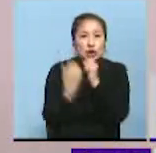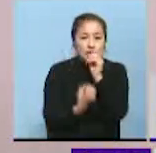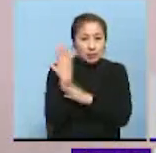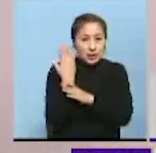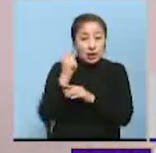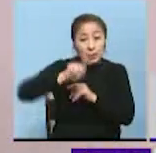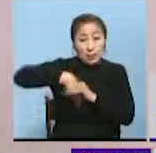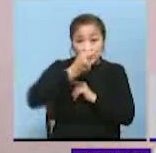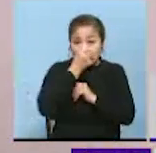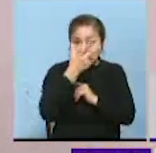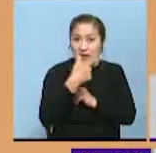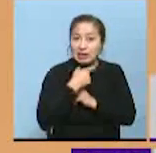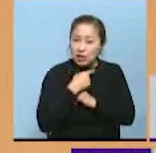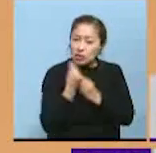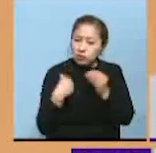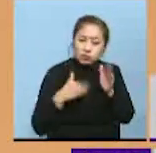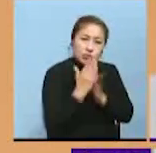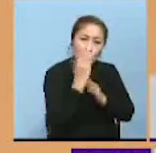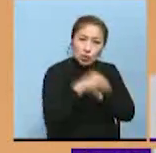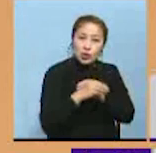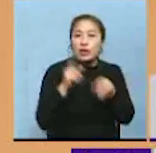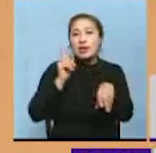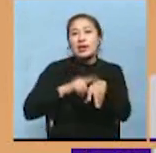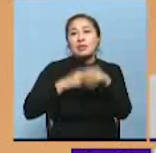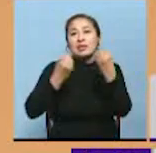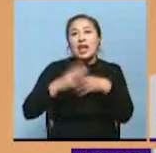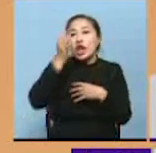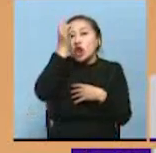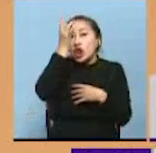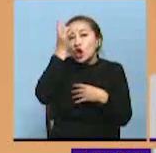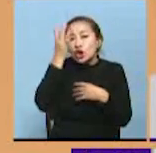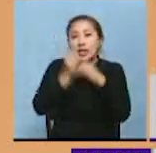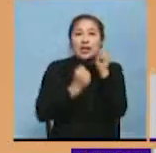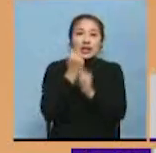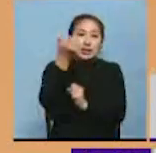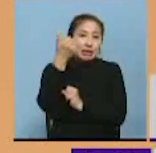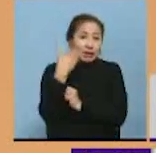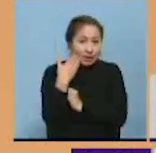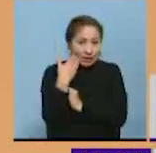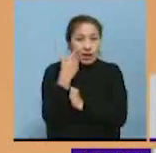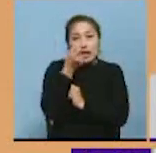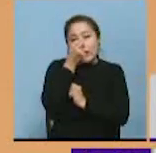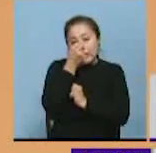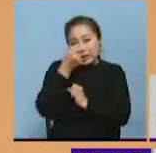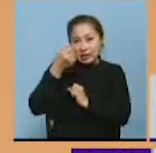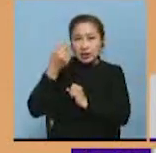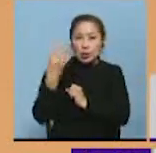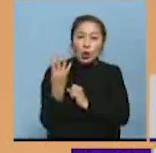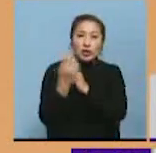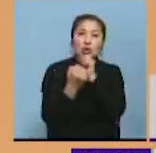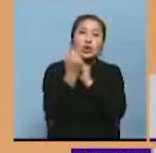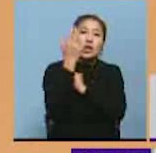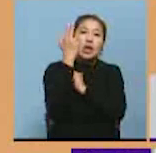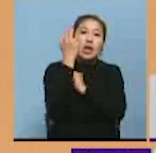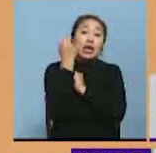mañana 23 de agosto? Mañana 23 desde las 12 hasta las 18 horas. El 24 desde las 21 hasta las 4